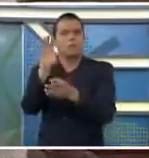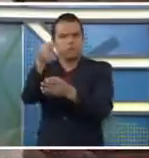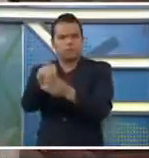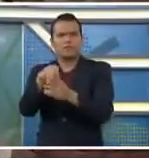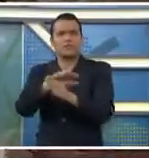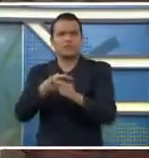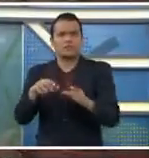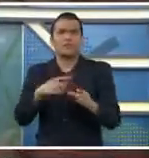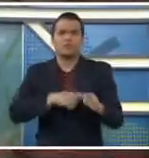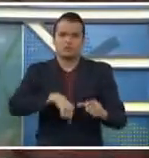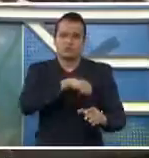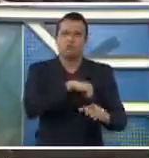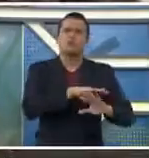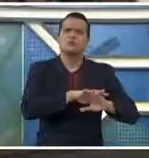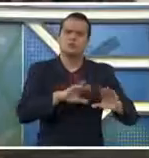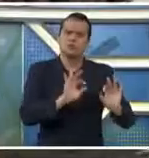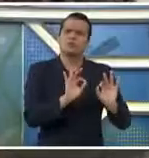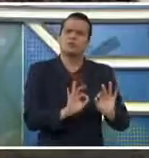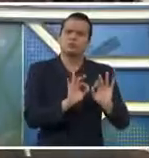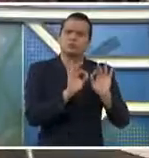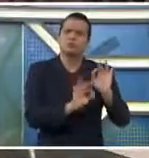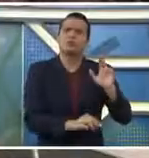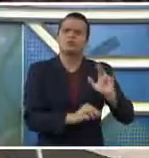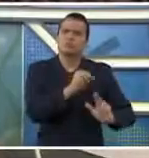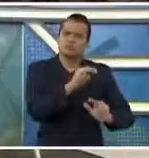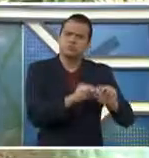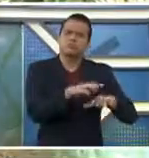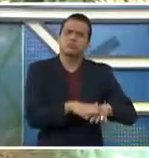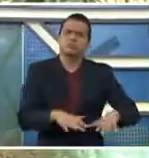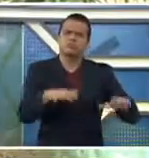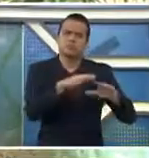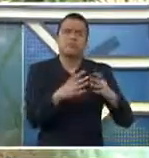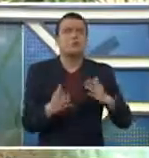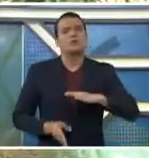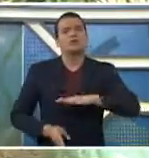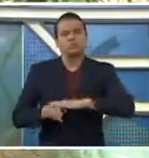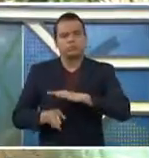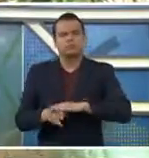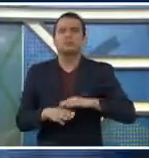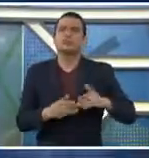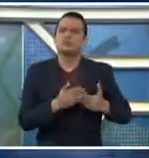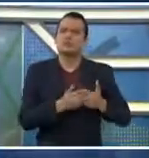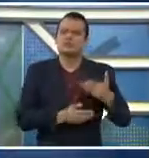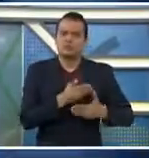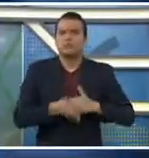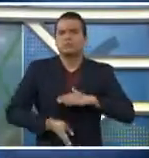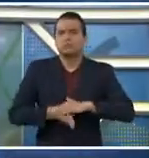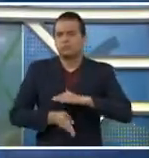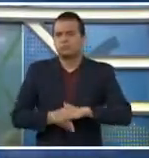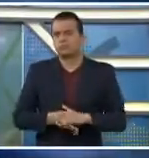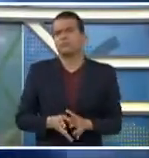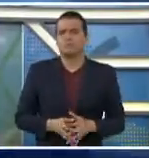gobierno hizo algún adelanto en infraestructura. Nosotros vamos a continuar, construir sobre lo construido.